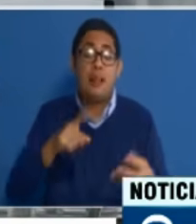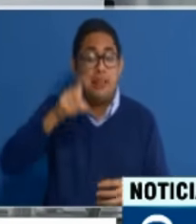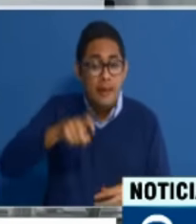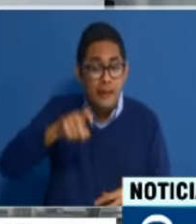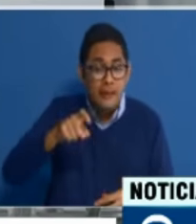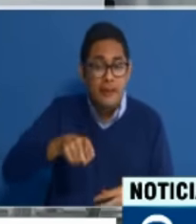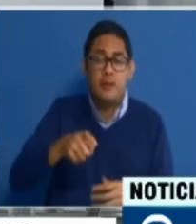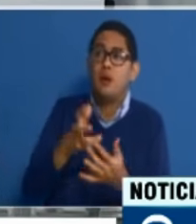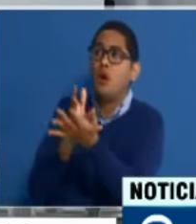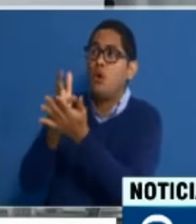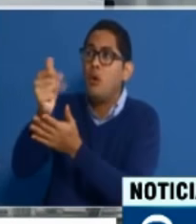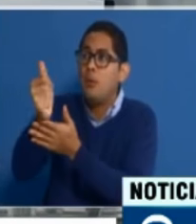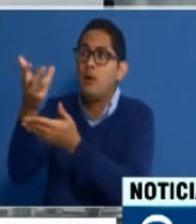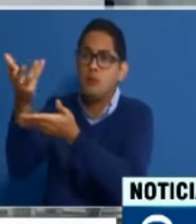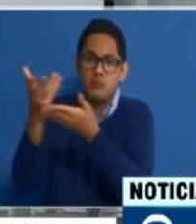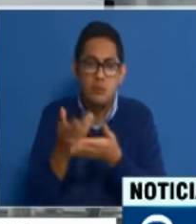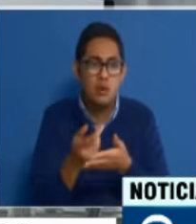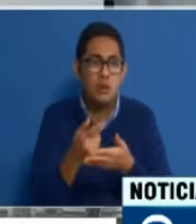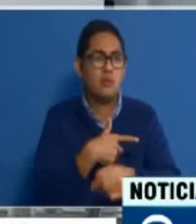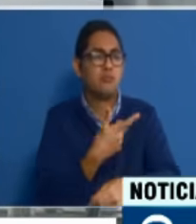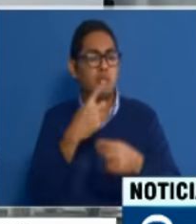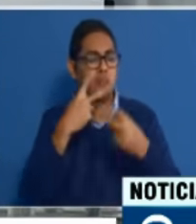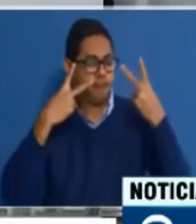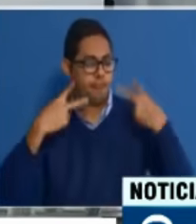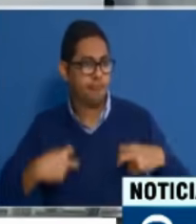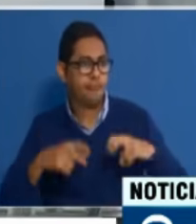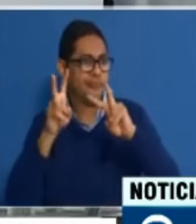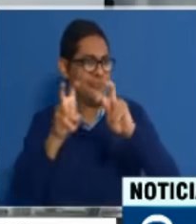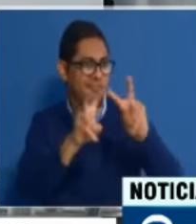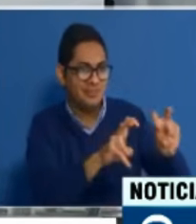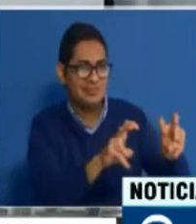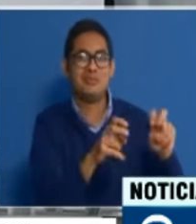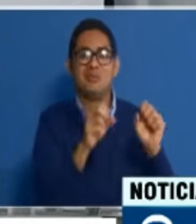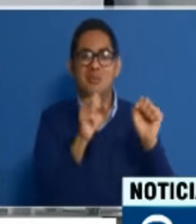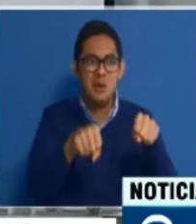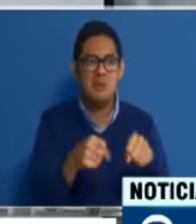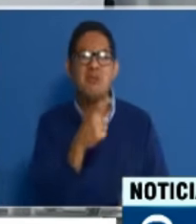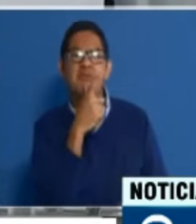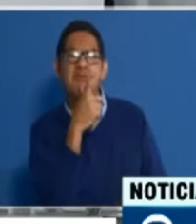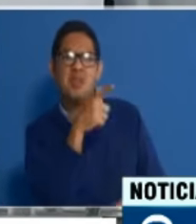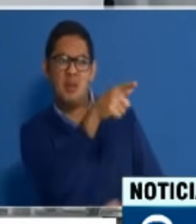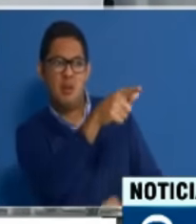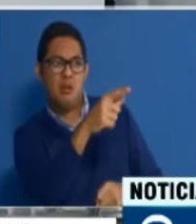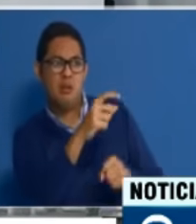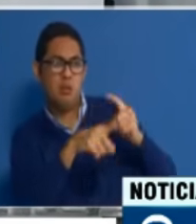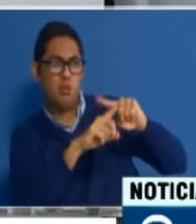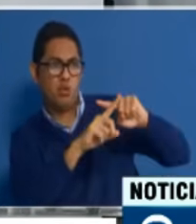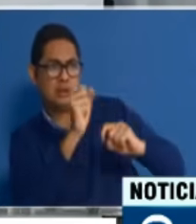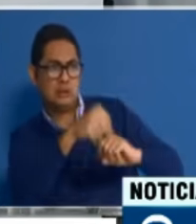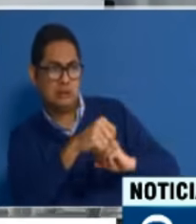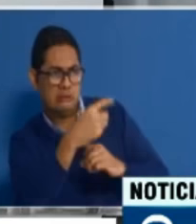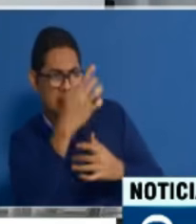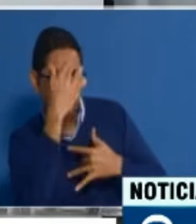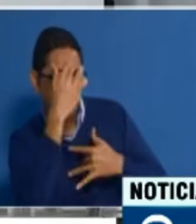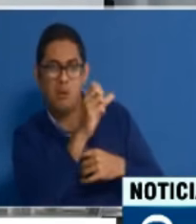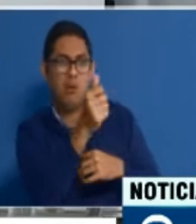aquí. Y no solamente las pruebas para determinar quién es positivo o quién no,